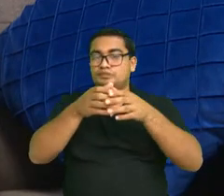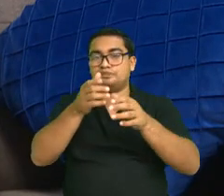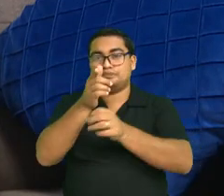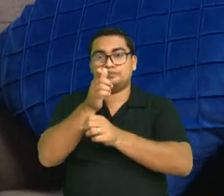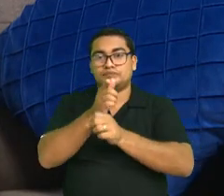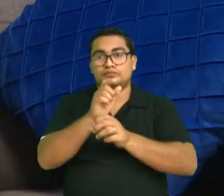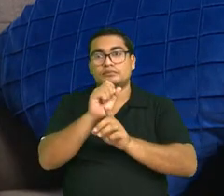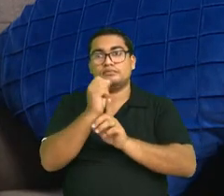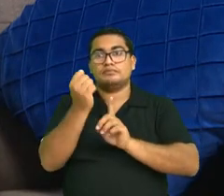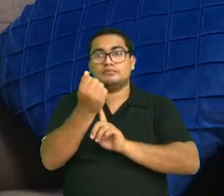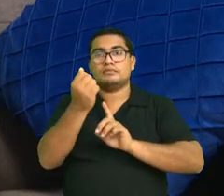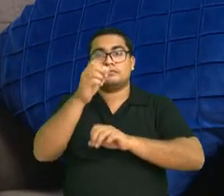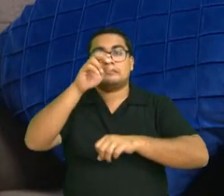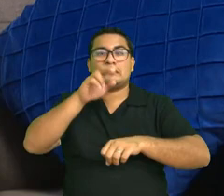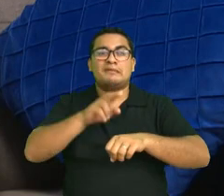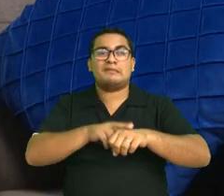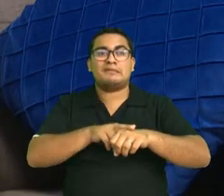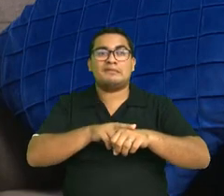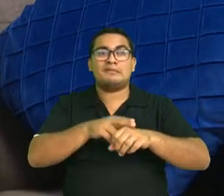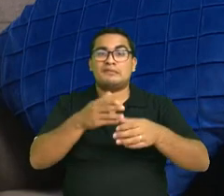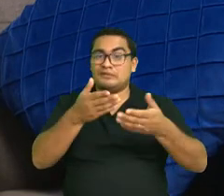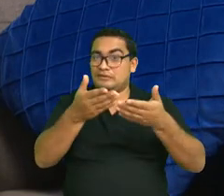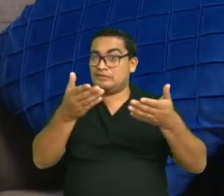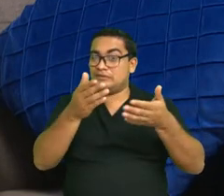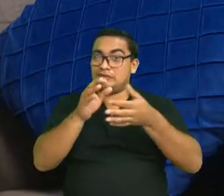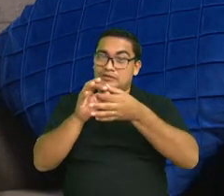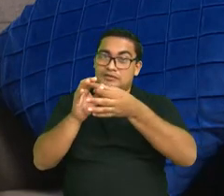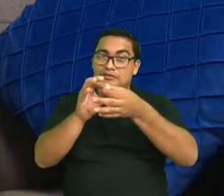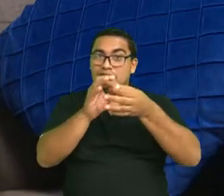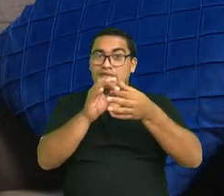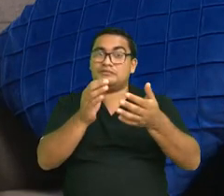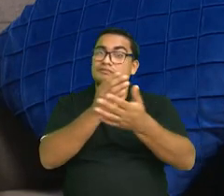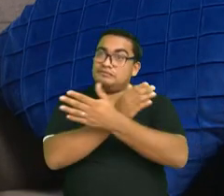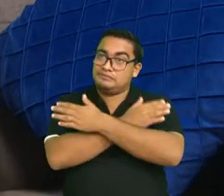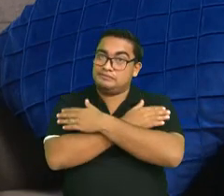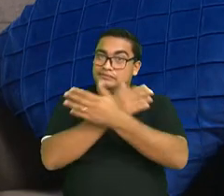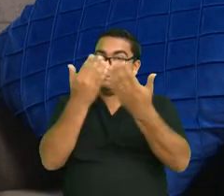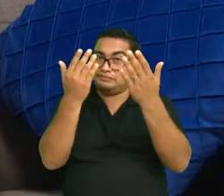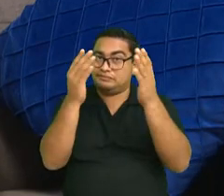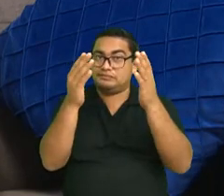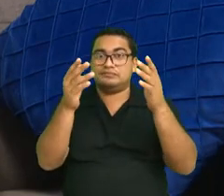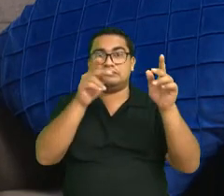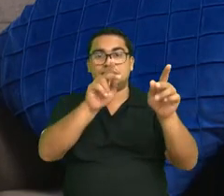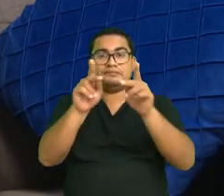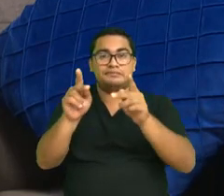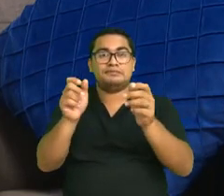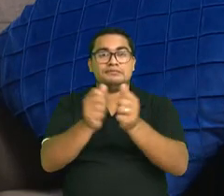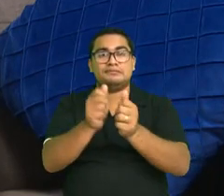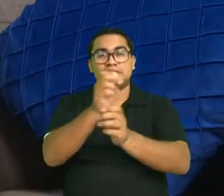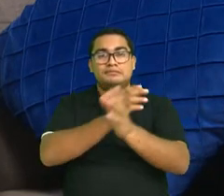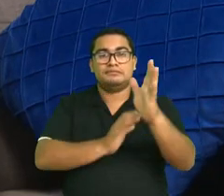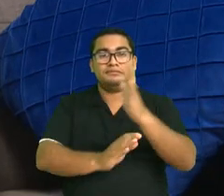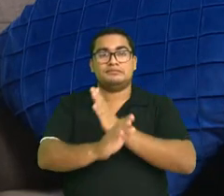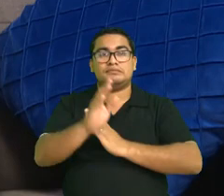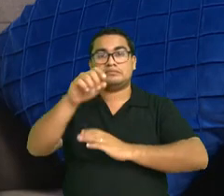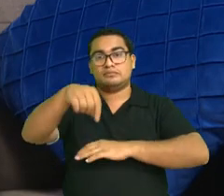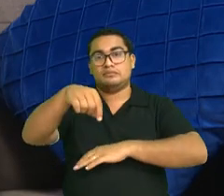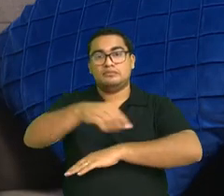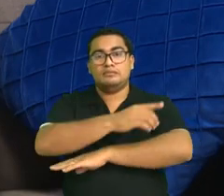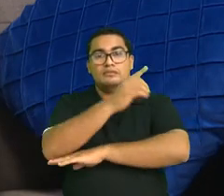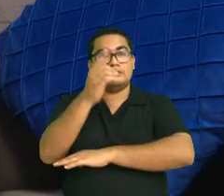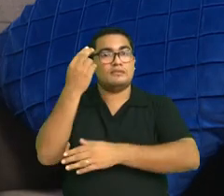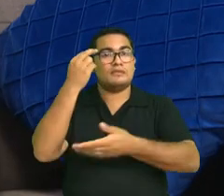de su programa desde el Parlamento, nos unimos en un caluroso abrazo también a las personas con discapacidad que hoy precisamente